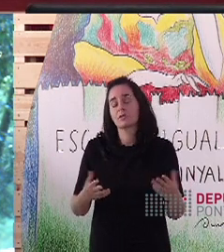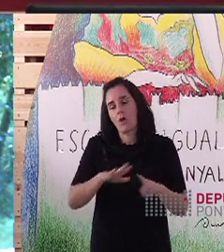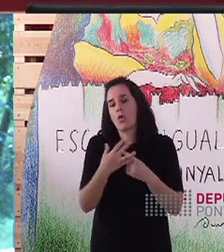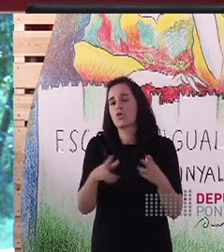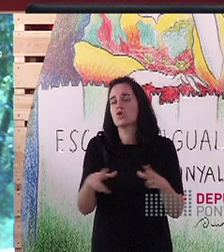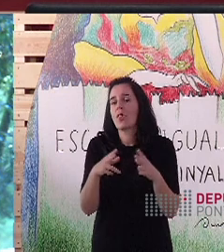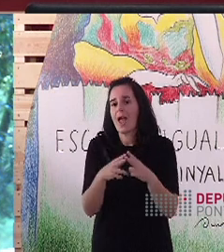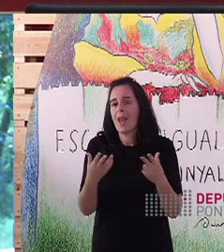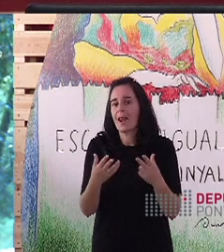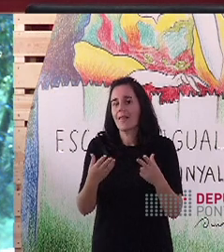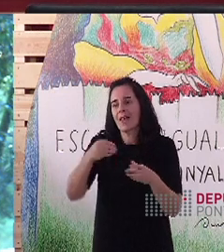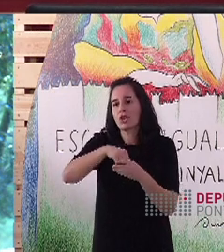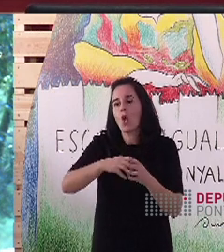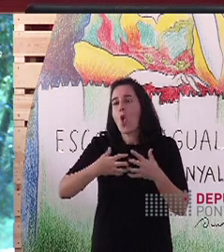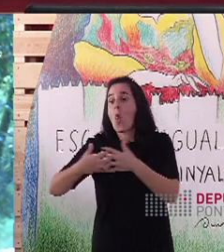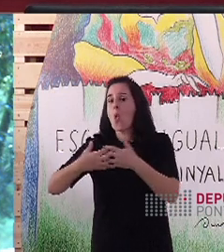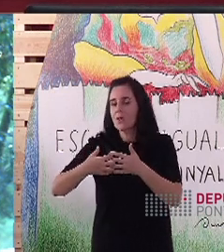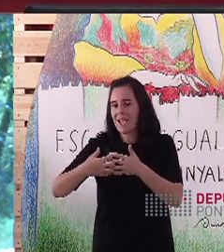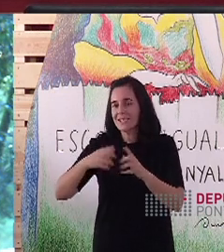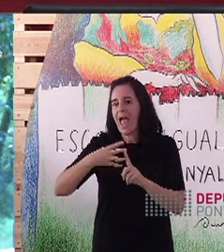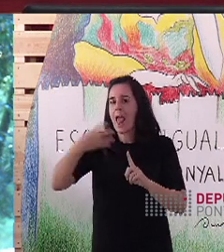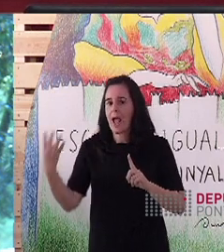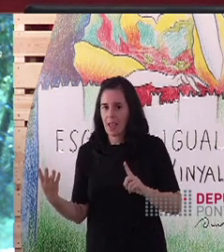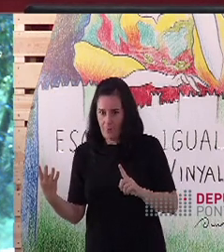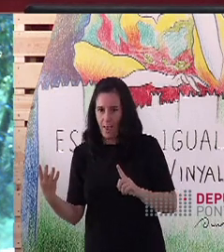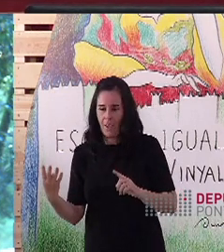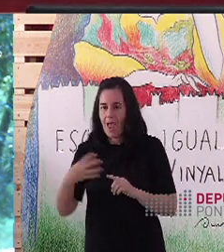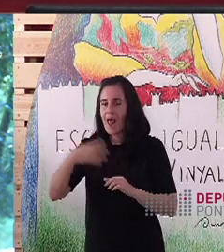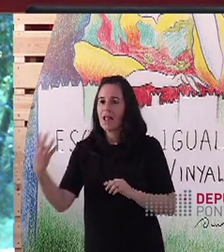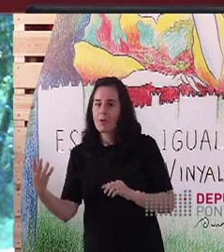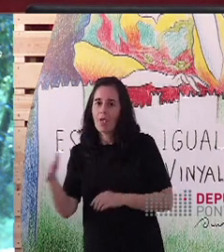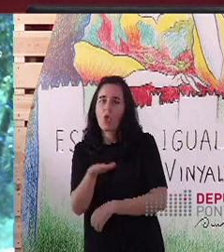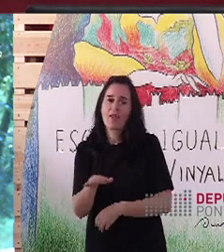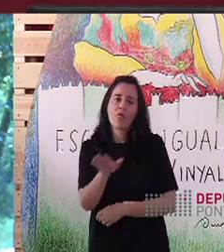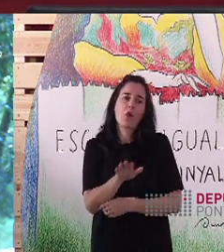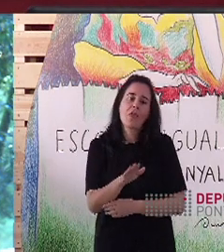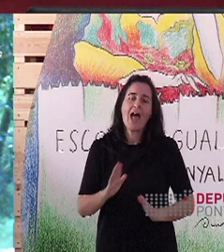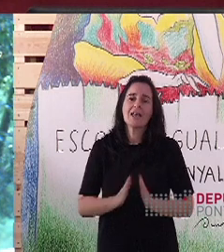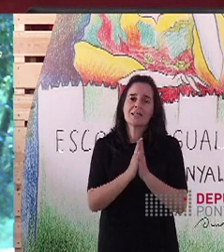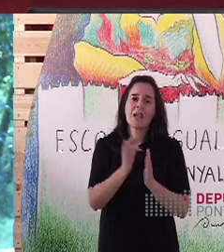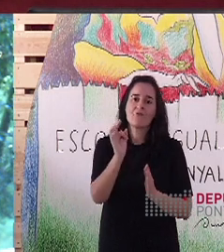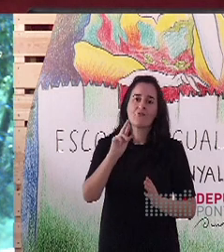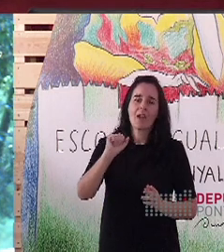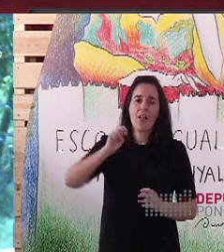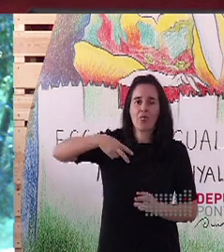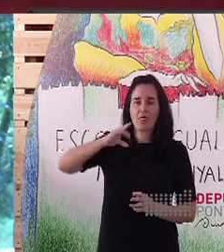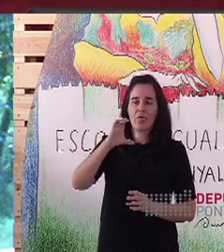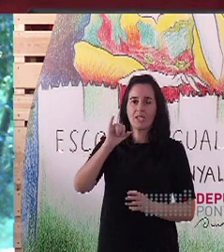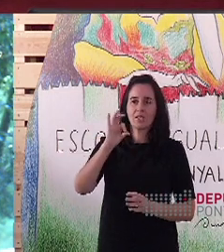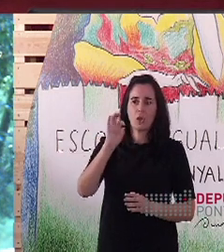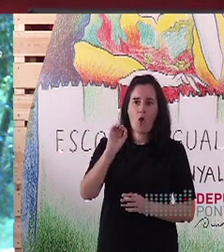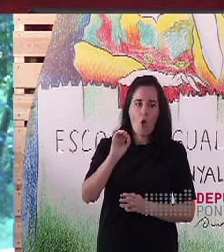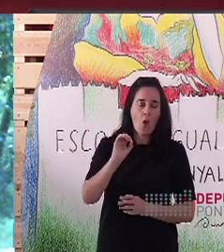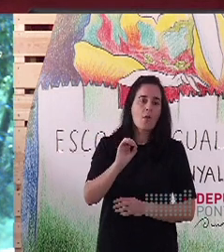LGTB que tienen lugar y que se están desarrollando en San Francisco y que van a ejercer una gran hegemonía ideológica